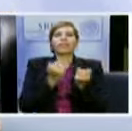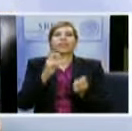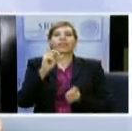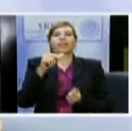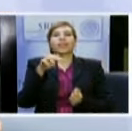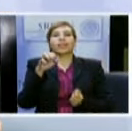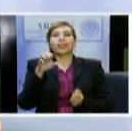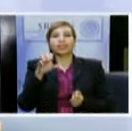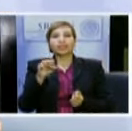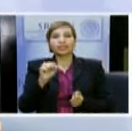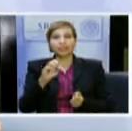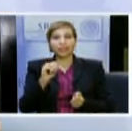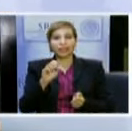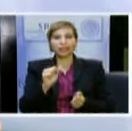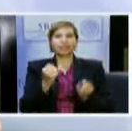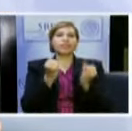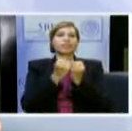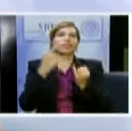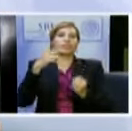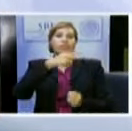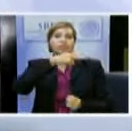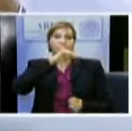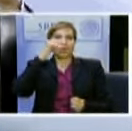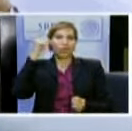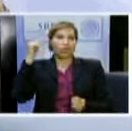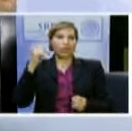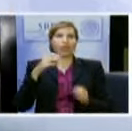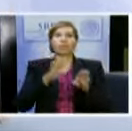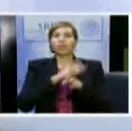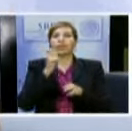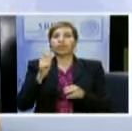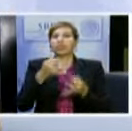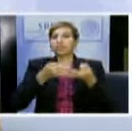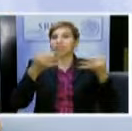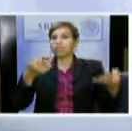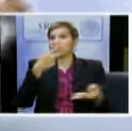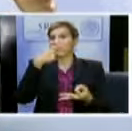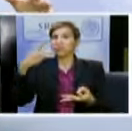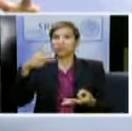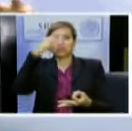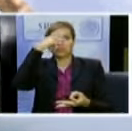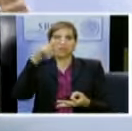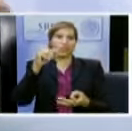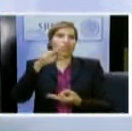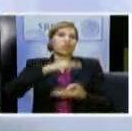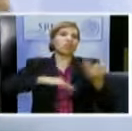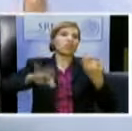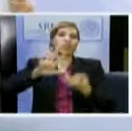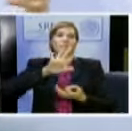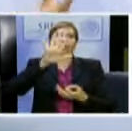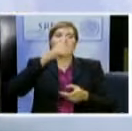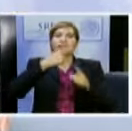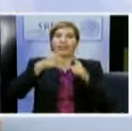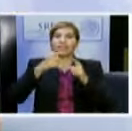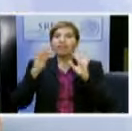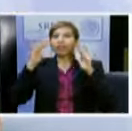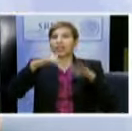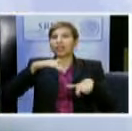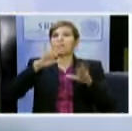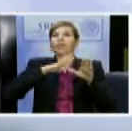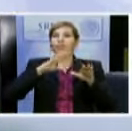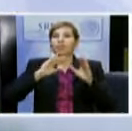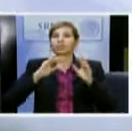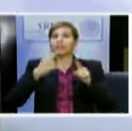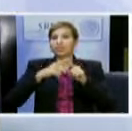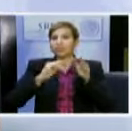son los noruegos, porque esa parte no era territorio mexicano. El resto, pues donde hay grandes migraciones mexicanas